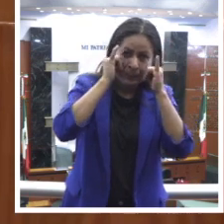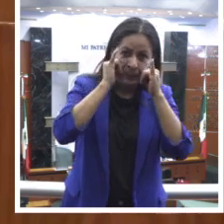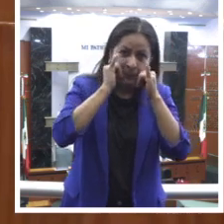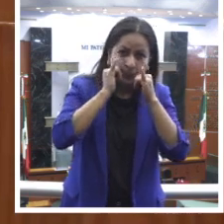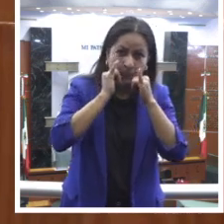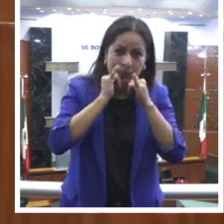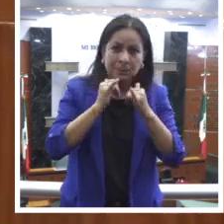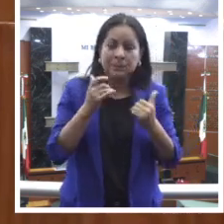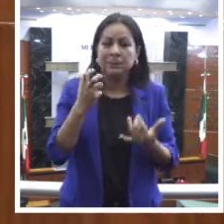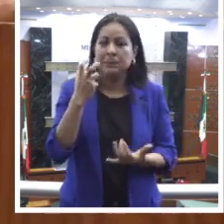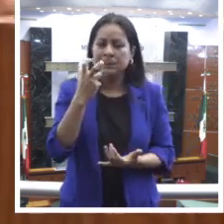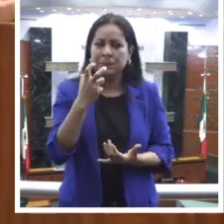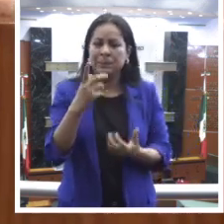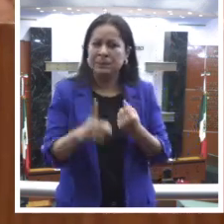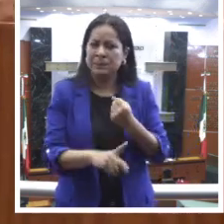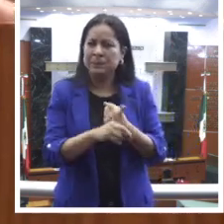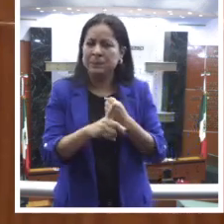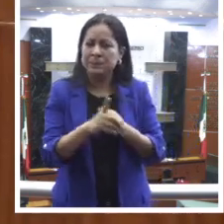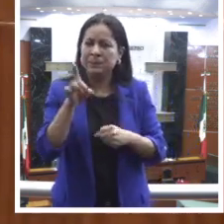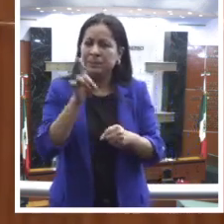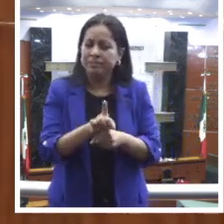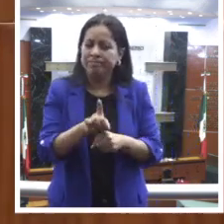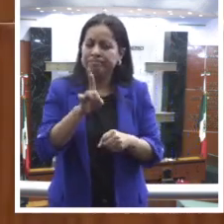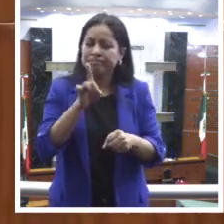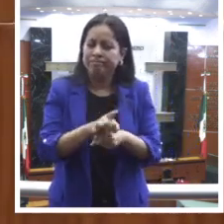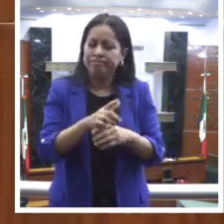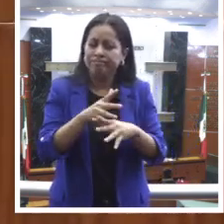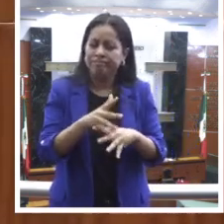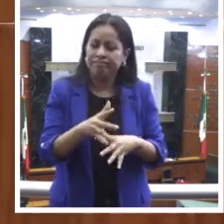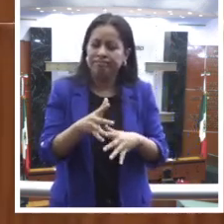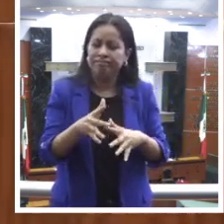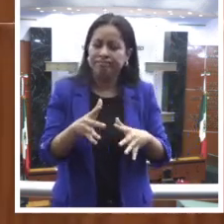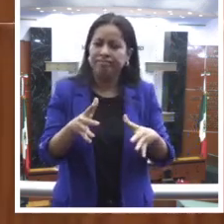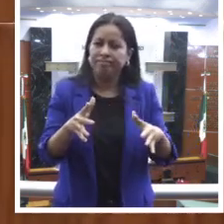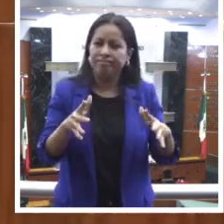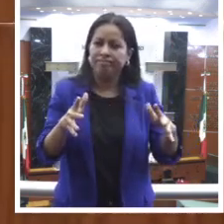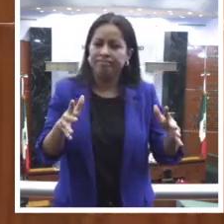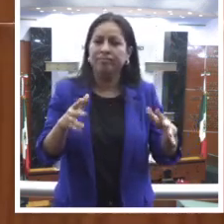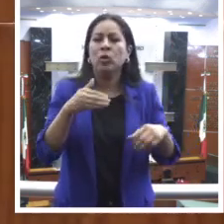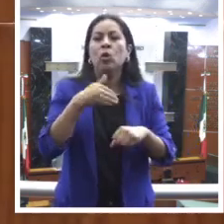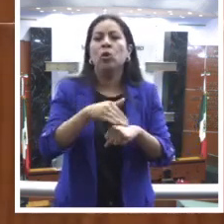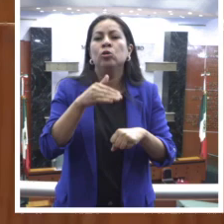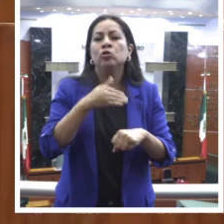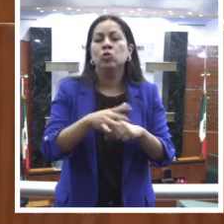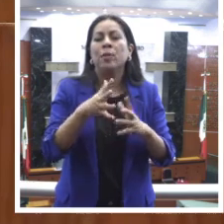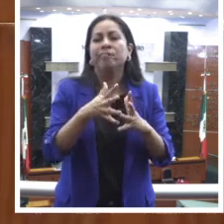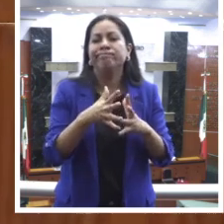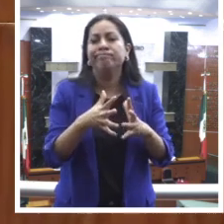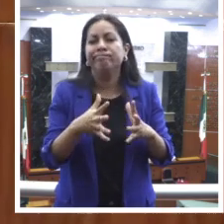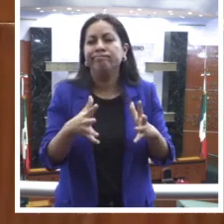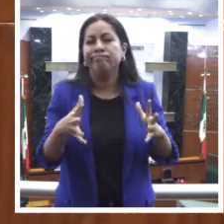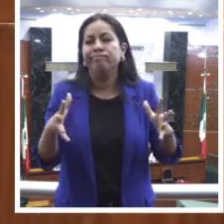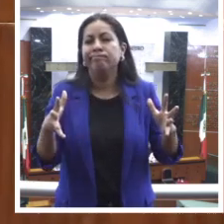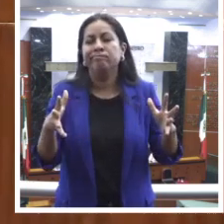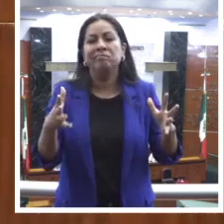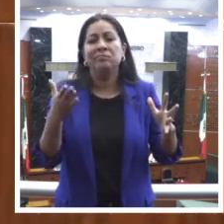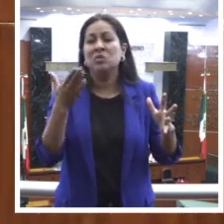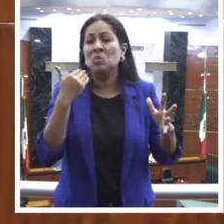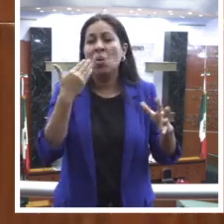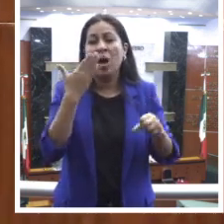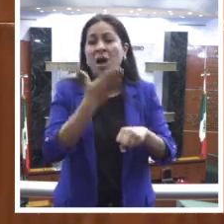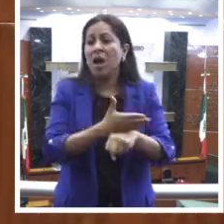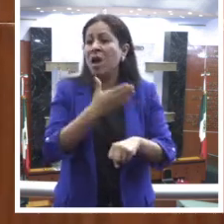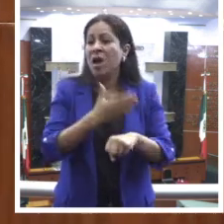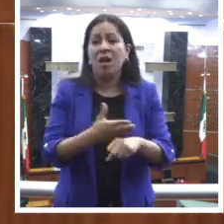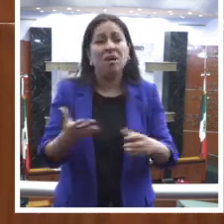delito que Cada día crece más por las cifras tan grandes que hay de impunidad